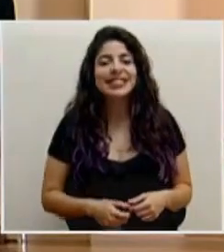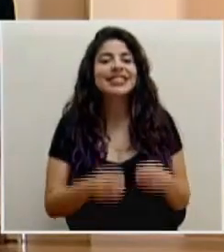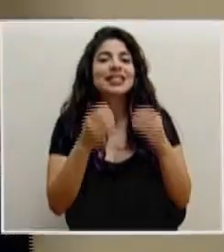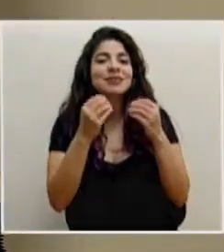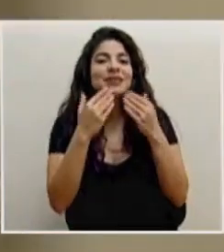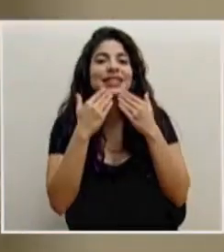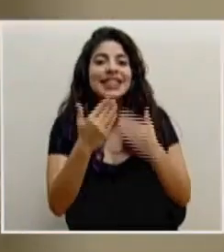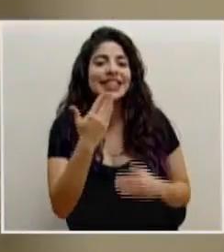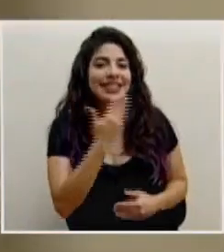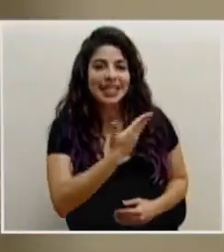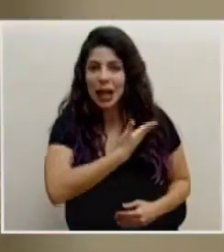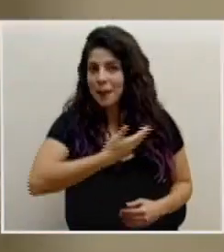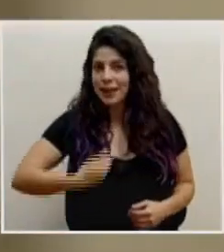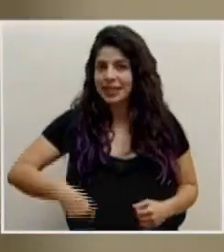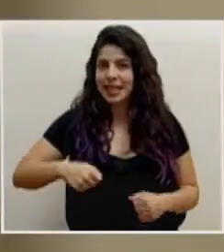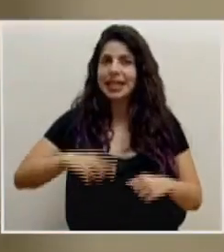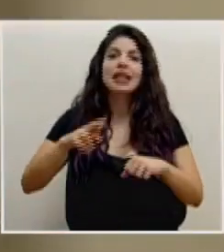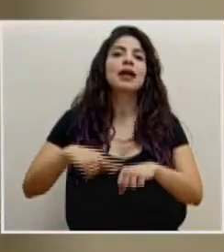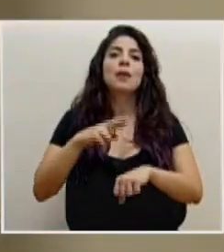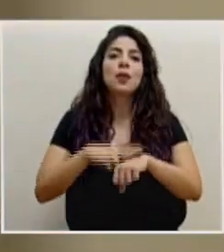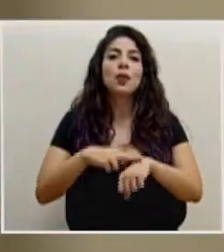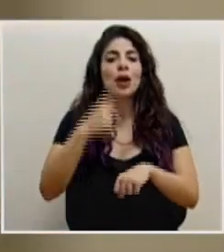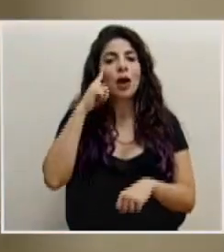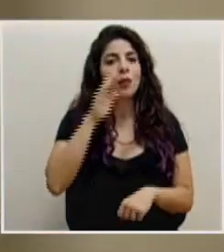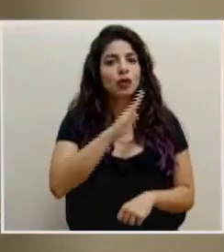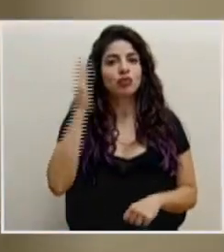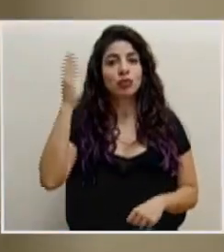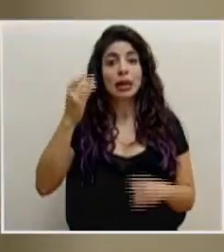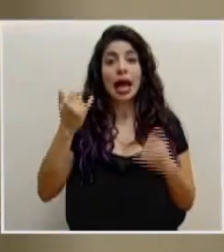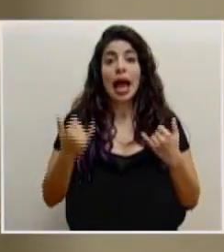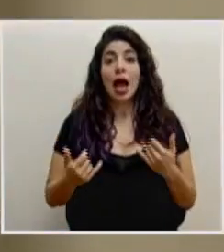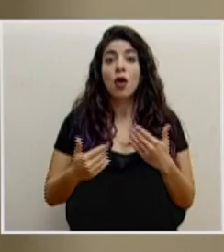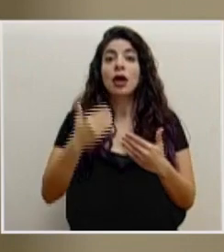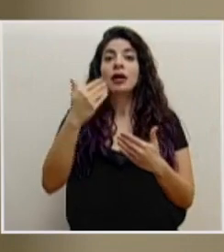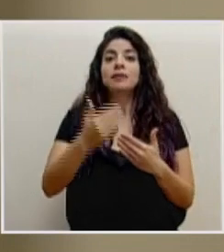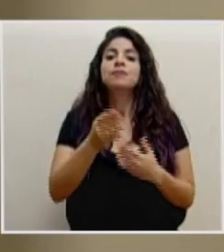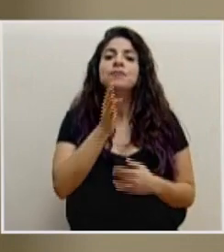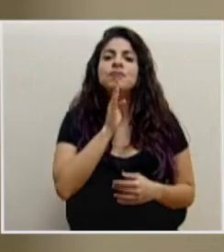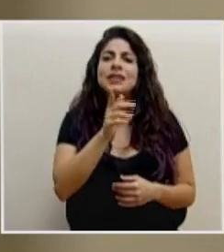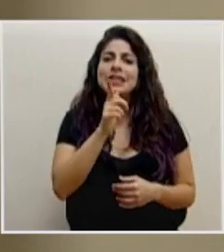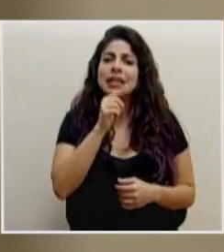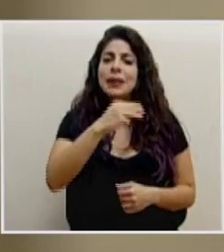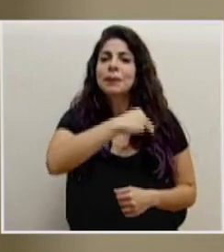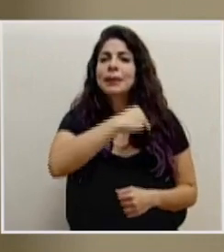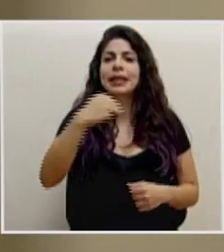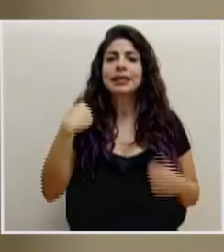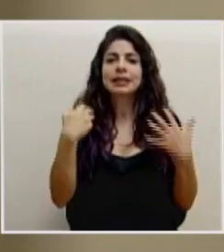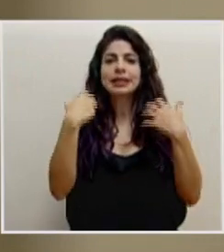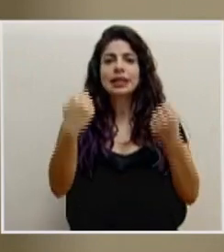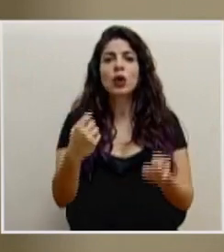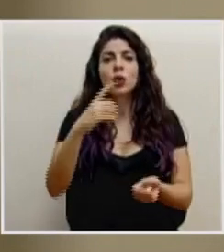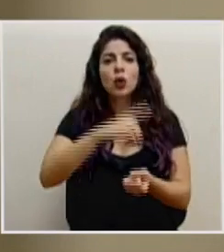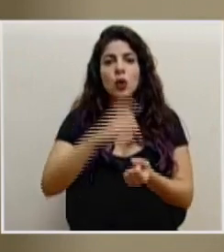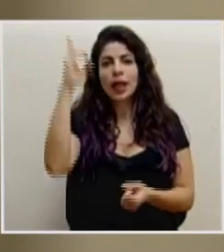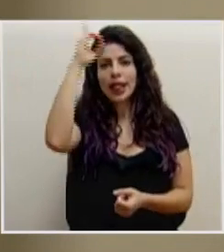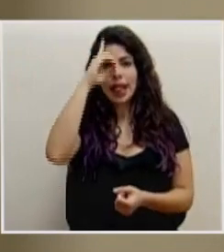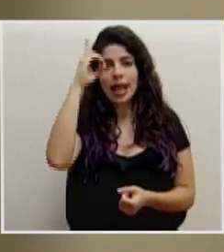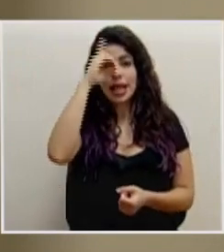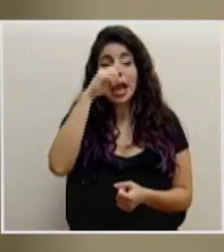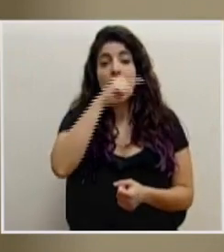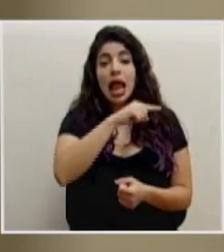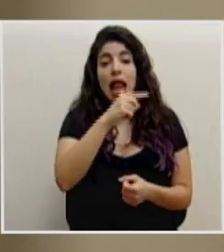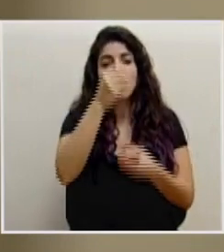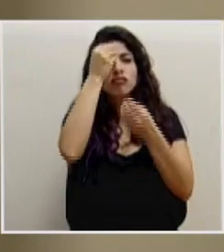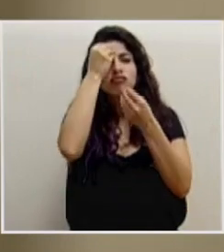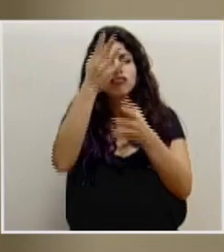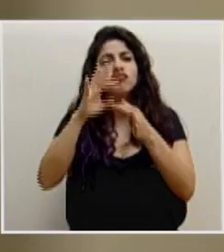Muchas gracias al presidente de la República por su mensaje. A continuación, le cedemos la palabra al ministro de Salud, el doctor Daniel Salas, quien nos dará